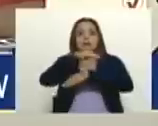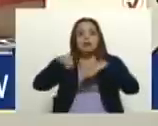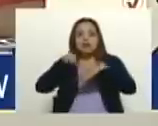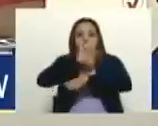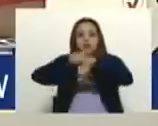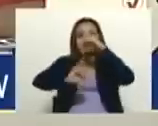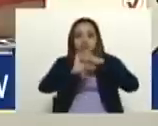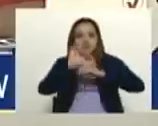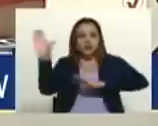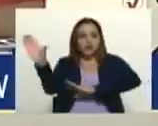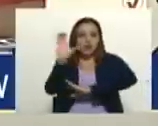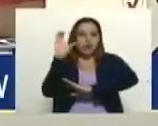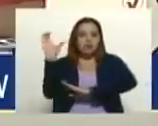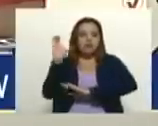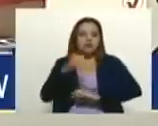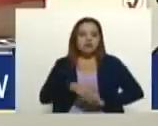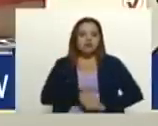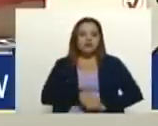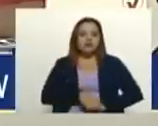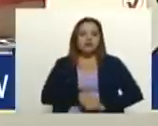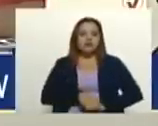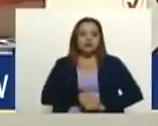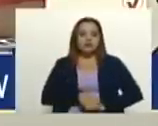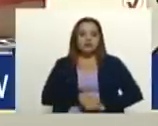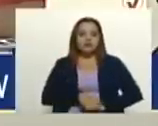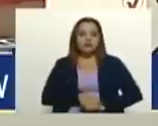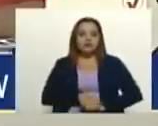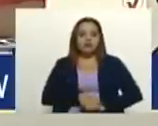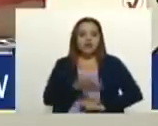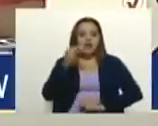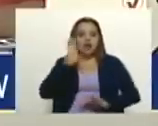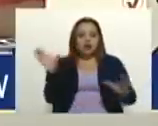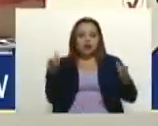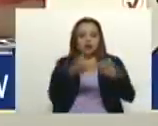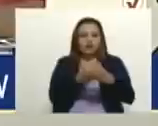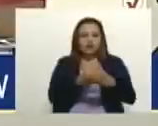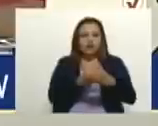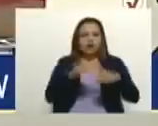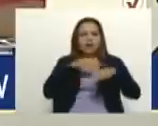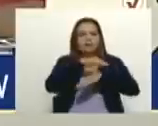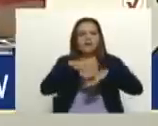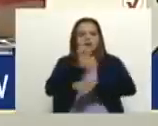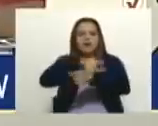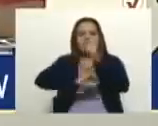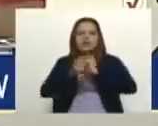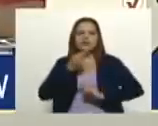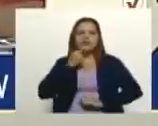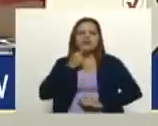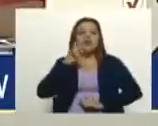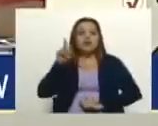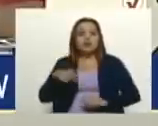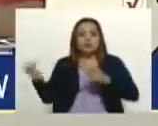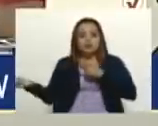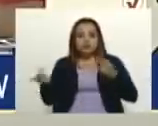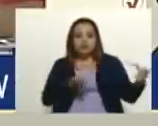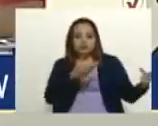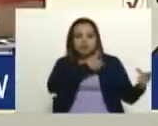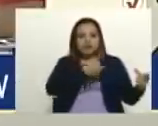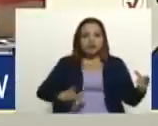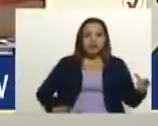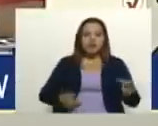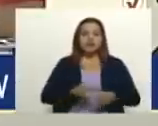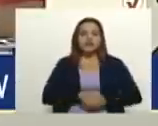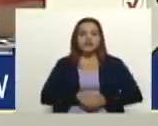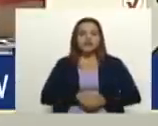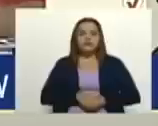el general en jefe Vladimir Padrino López, ministro de la Defensa, y luego lo recibió el presidente. Y recibió al